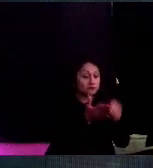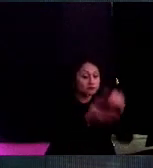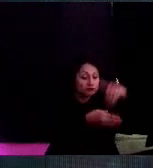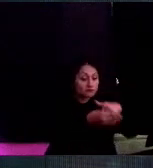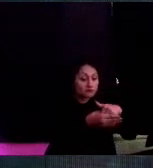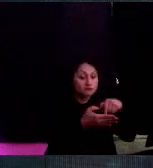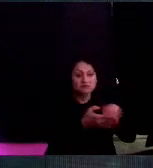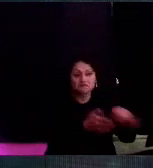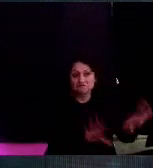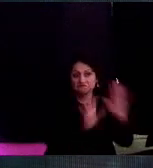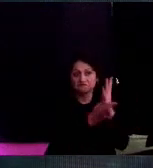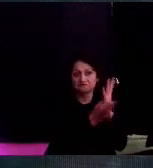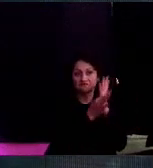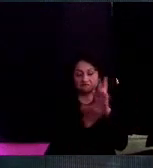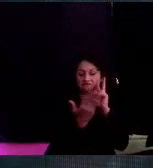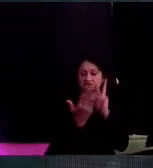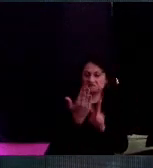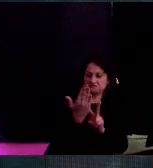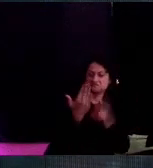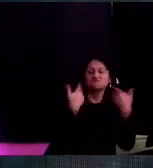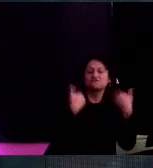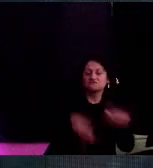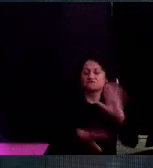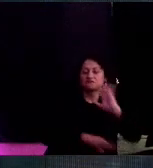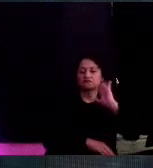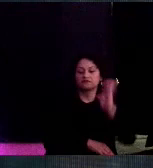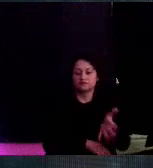prejuzgando, mas no investigando.